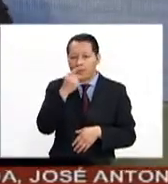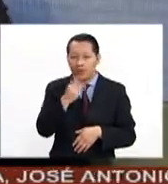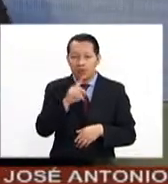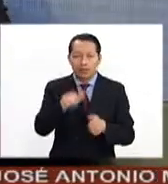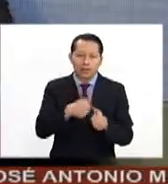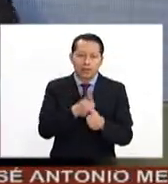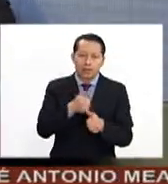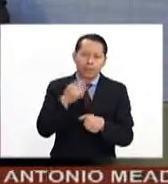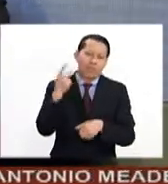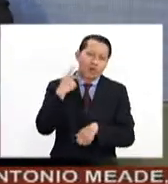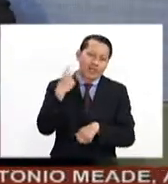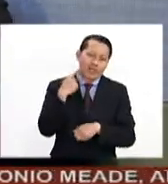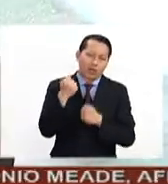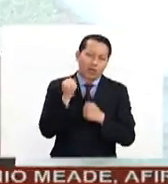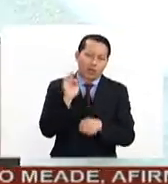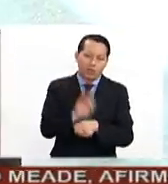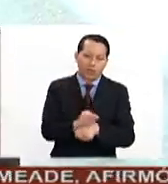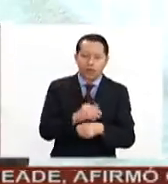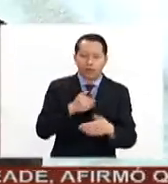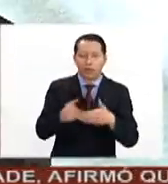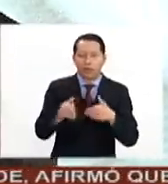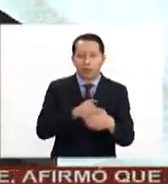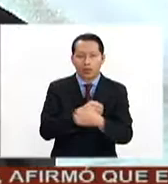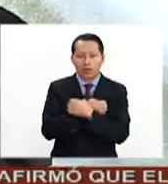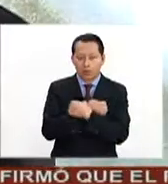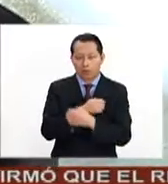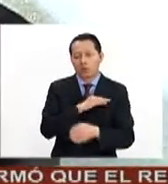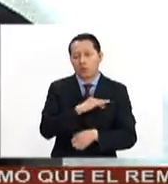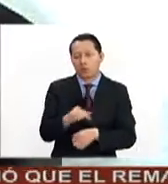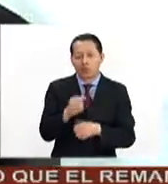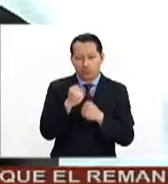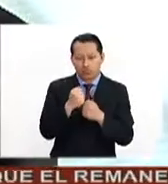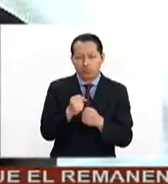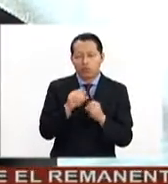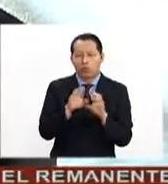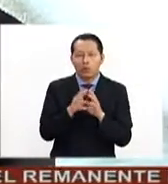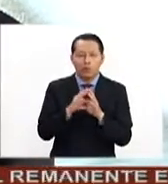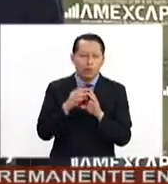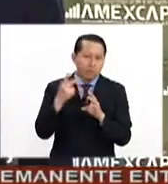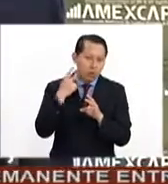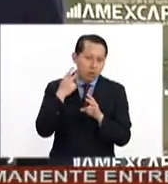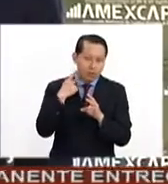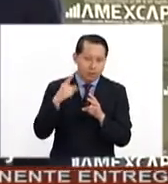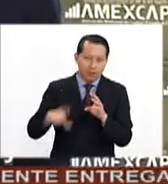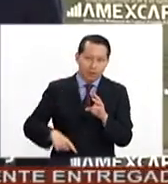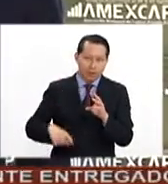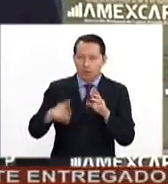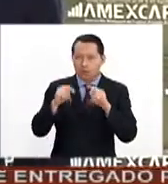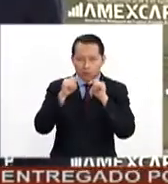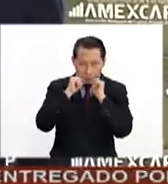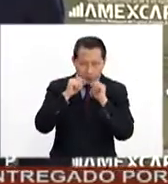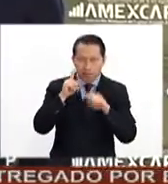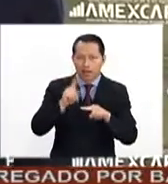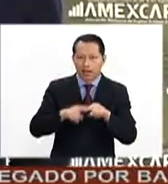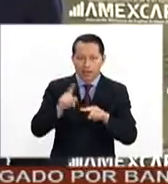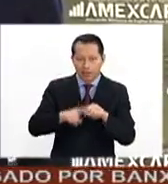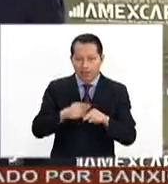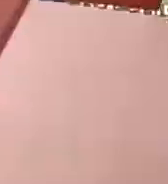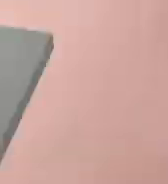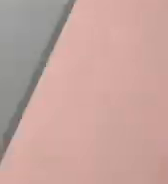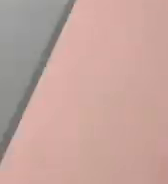respaldo político fuerte, el modelo educativo se va a consolidar como política de Estado, independientemente de quién gobierne.